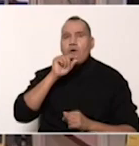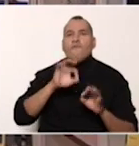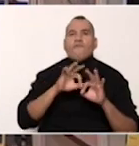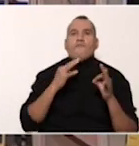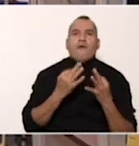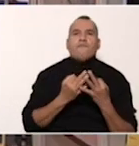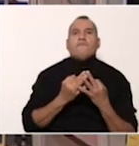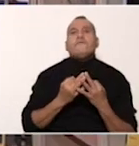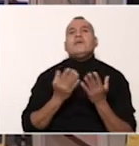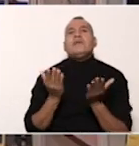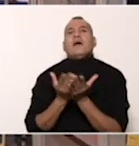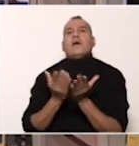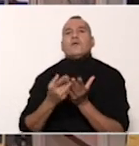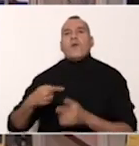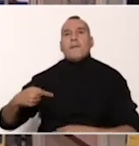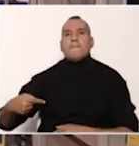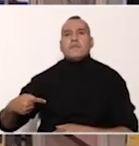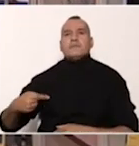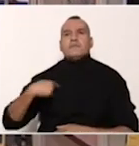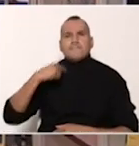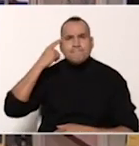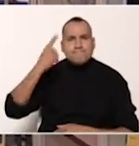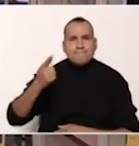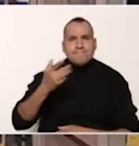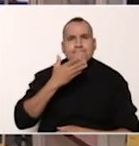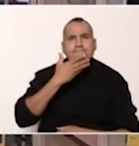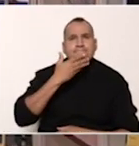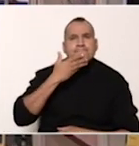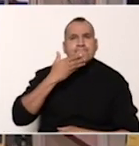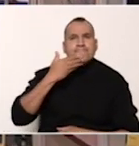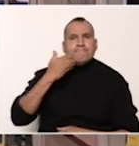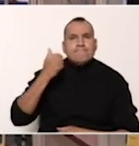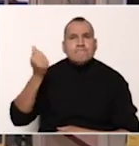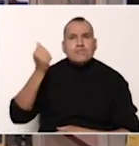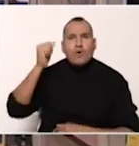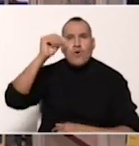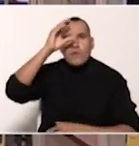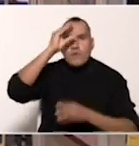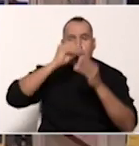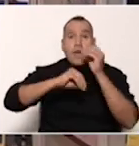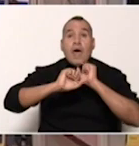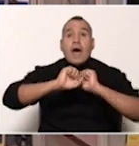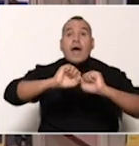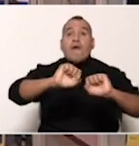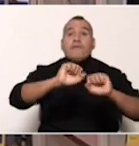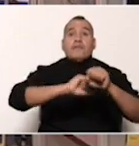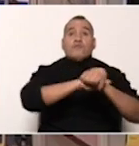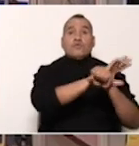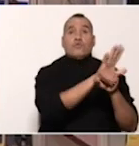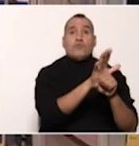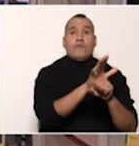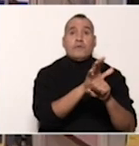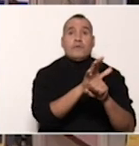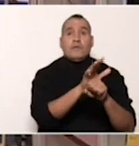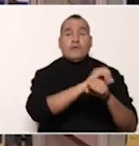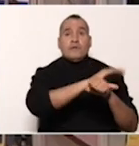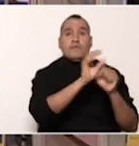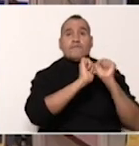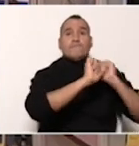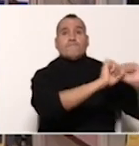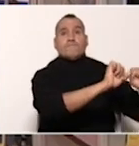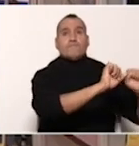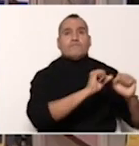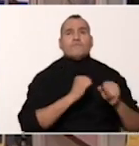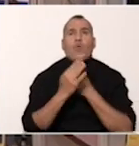@Familia Escuela Piso. Te recuerdo que la mejor forma de disminuir la curva de contagio del coronavirus o COVID-19 es